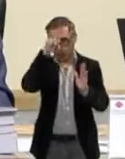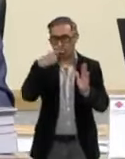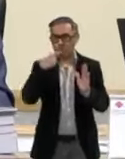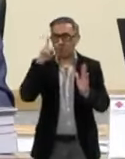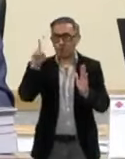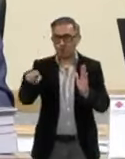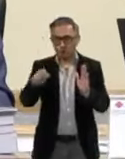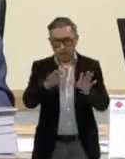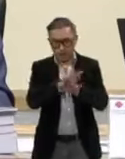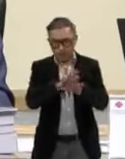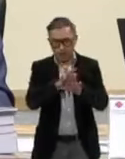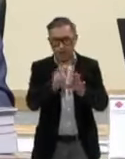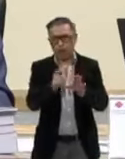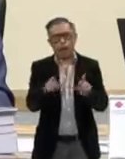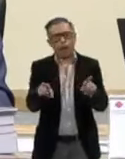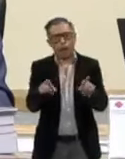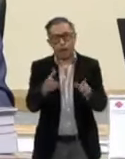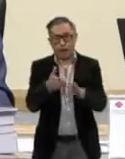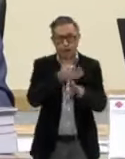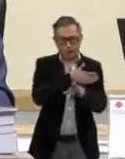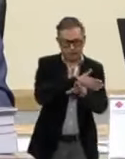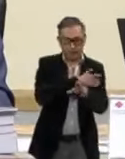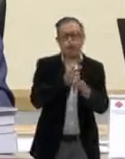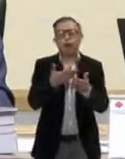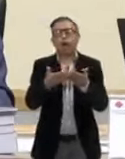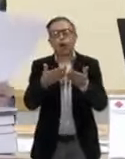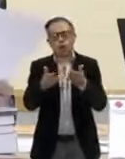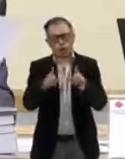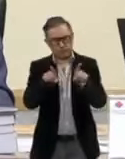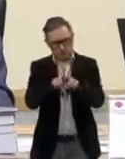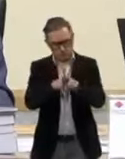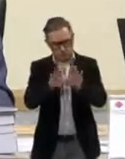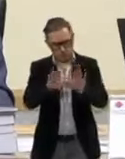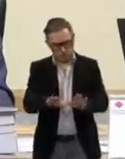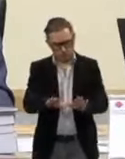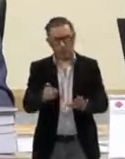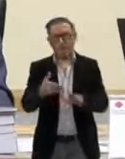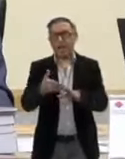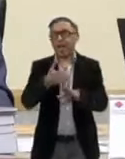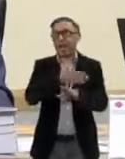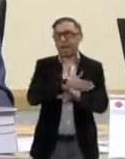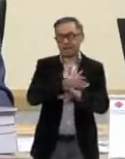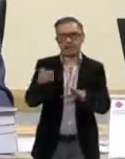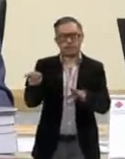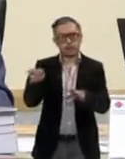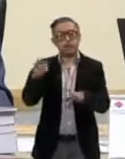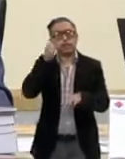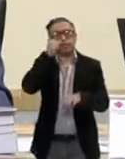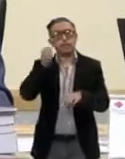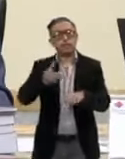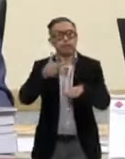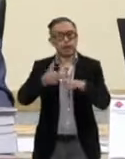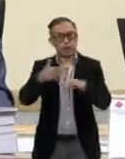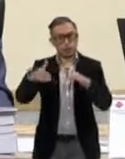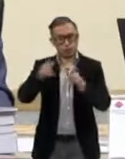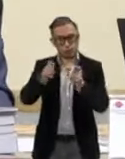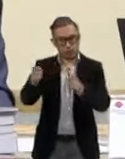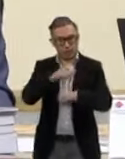para que la parte quejosa continúe en el cargo que ostentaba como titular de la secretaría ejecutiva